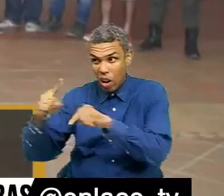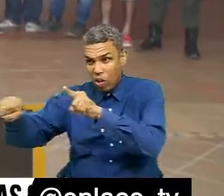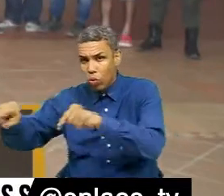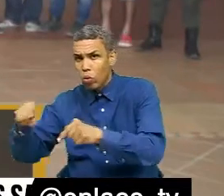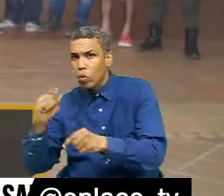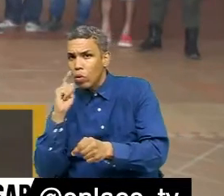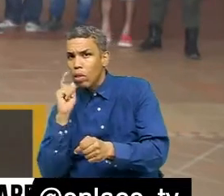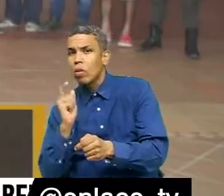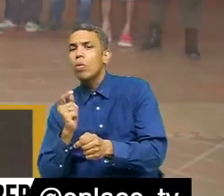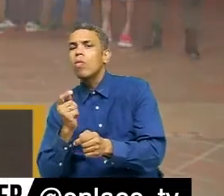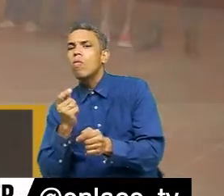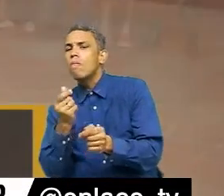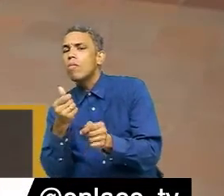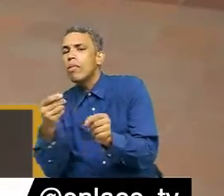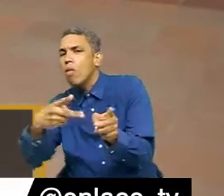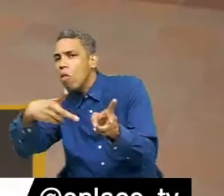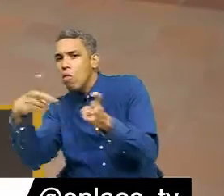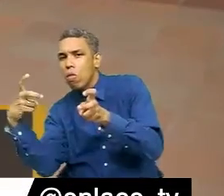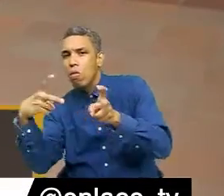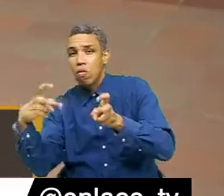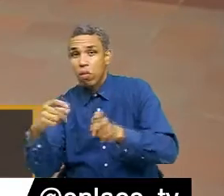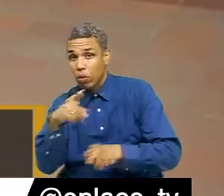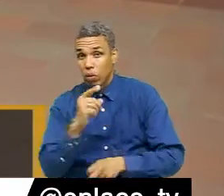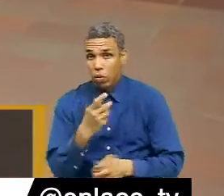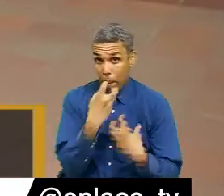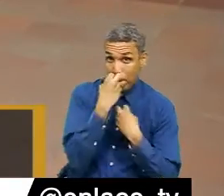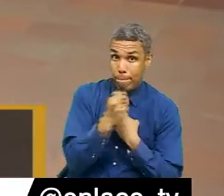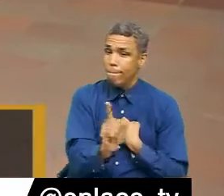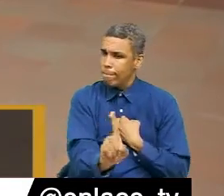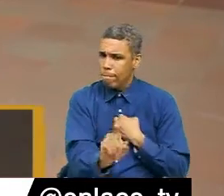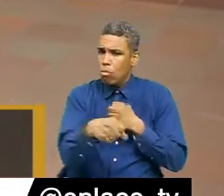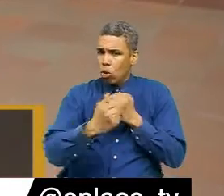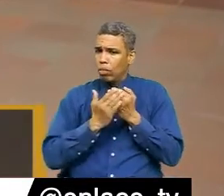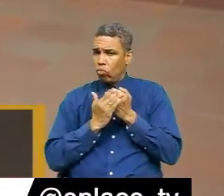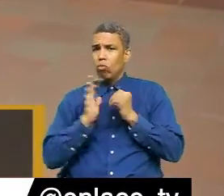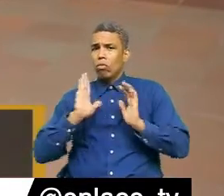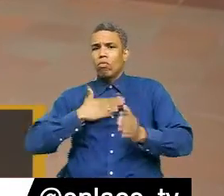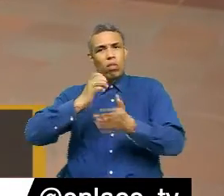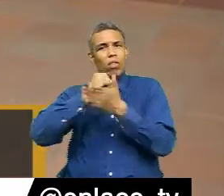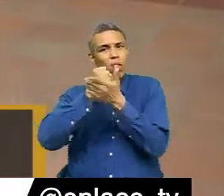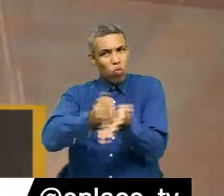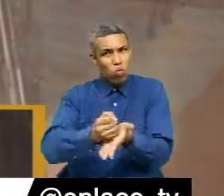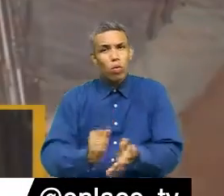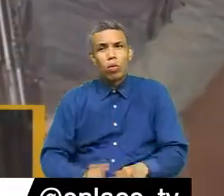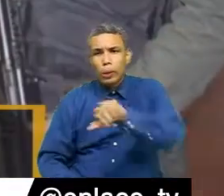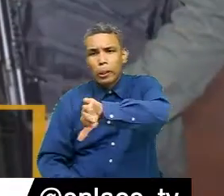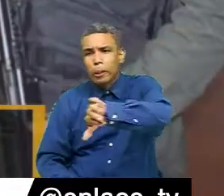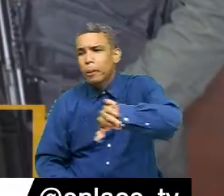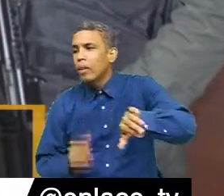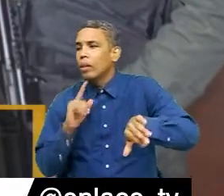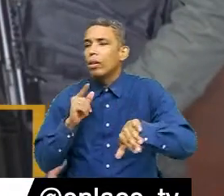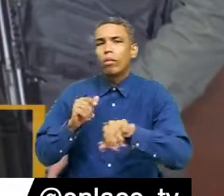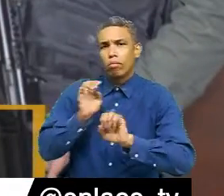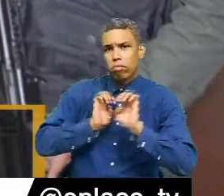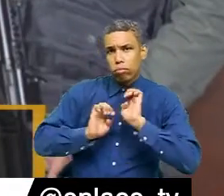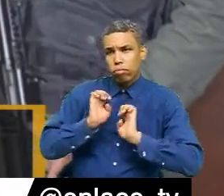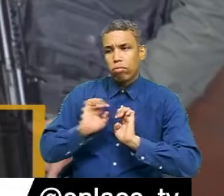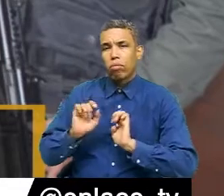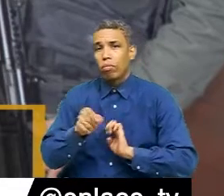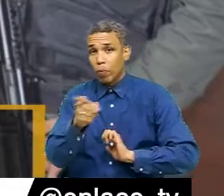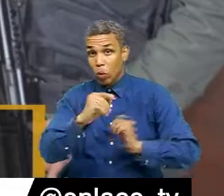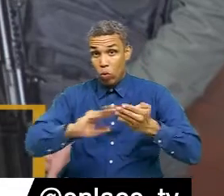sí producen resultados y sí logramos a través de esas denuncias y toda la información que nos están aportando, darle claridad y darle